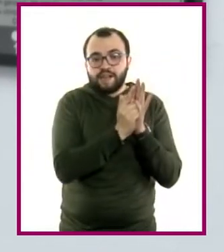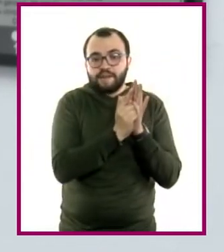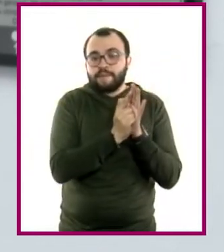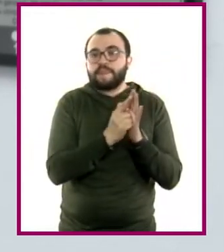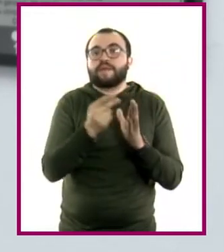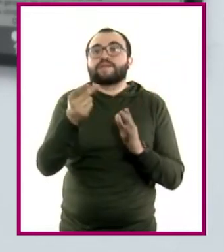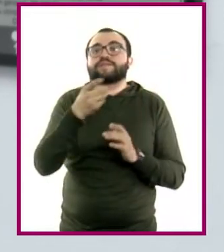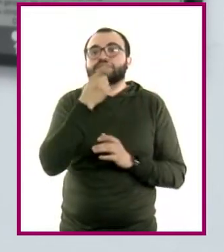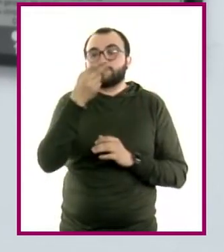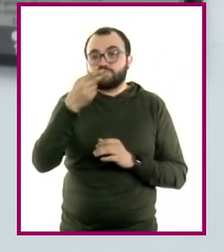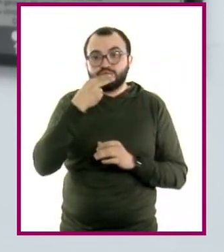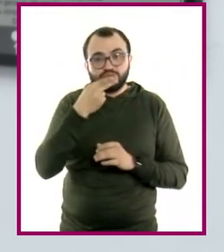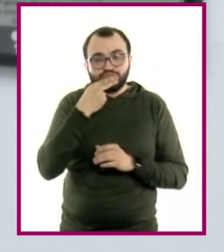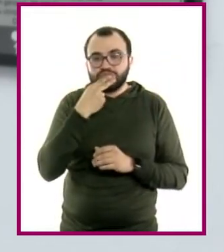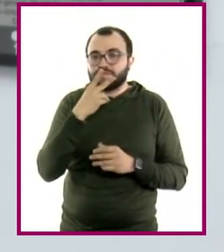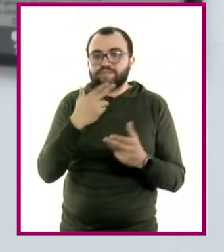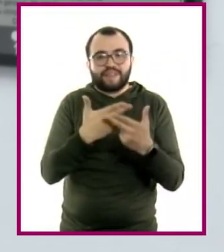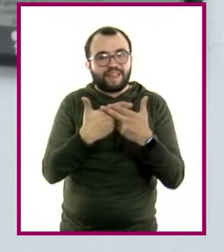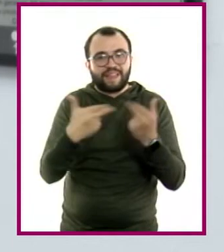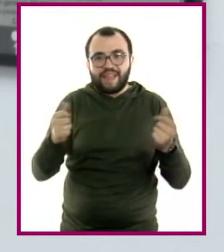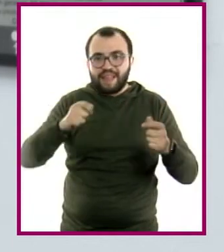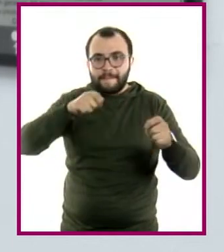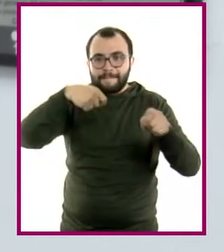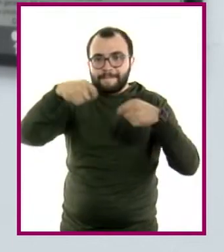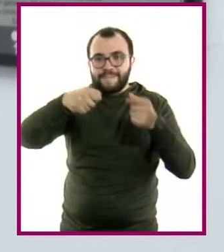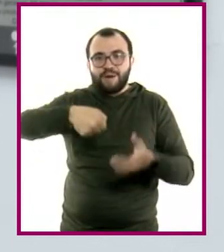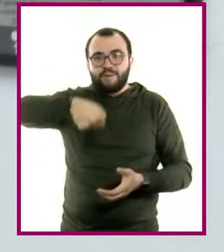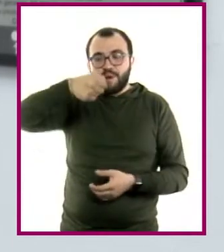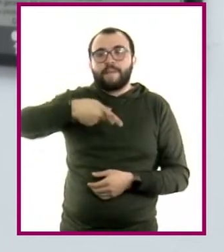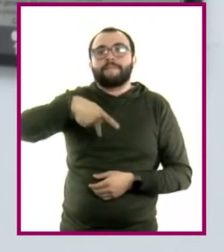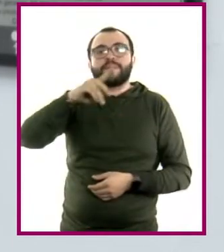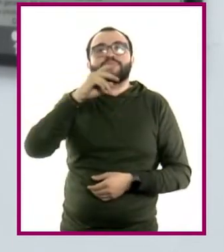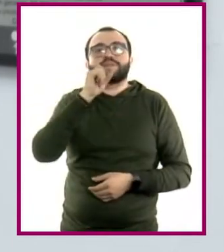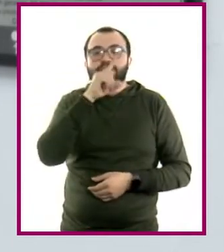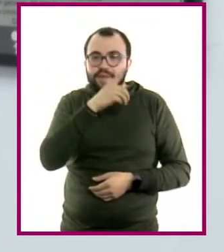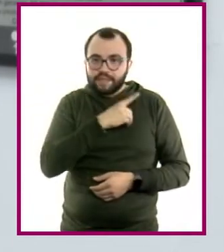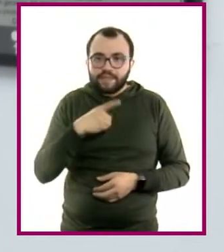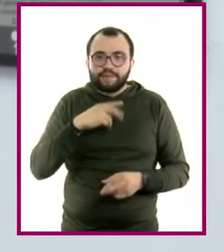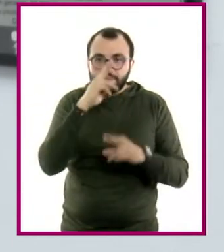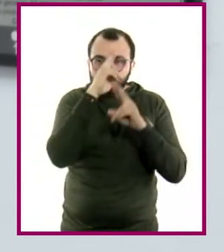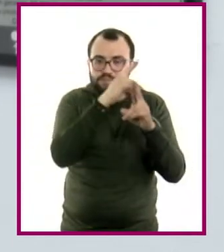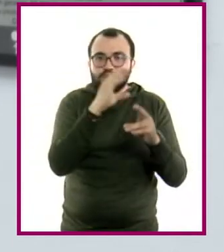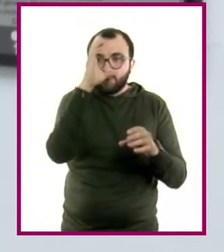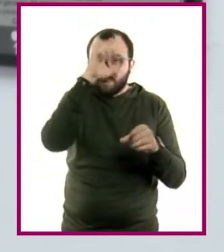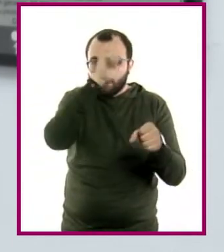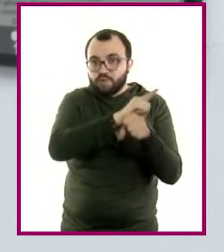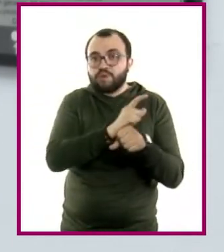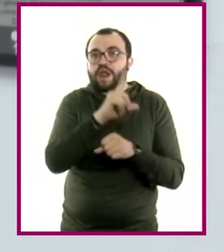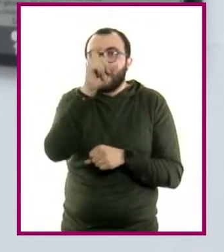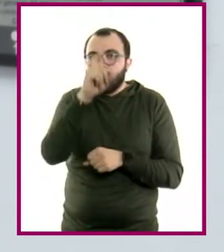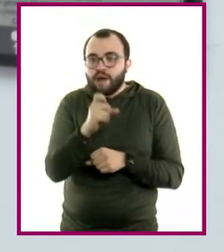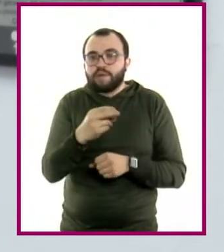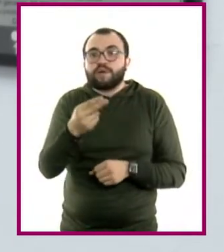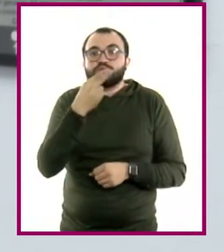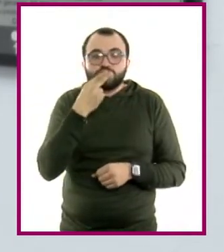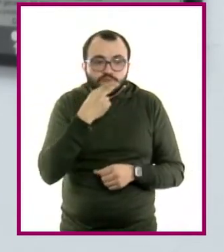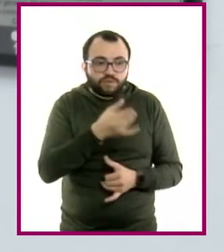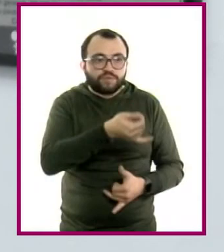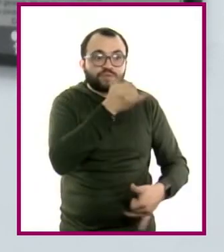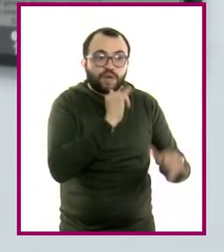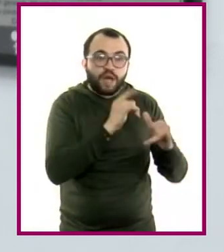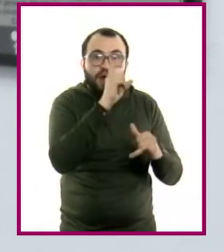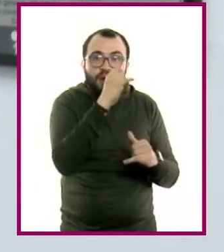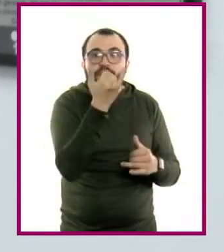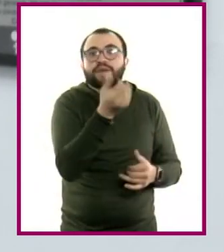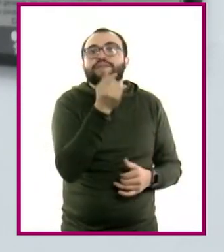de productos de plástico. Pero también necesitamos tener respeto a la cultura del agua, tanto en el uso industrial como en el consumo doméstico.